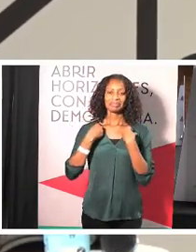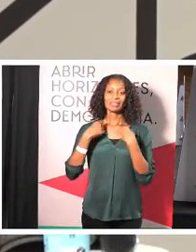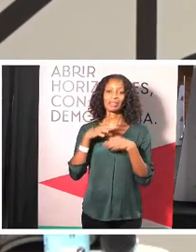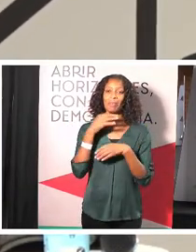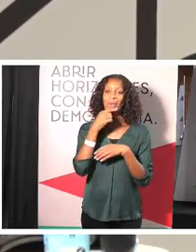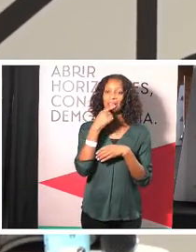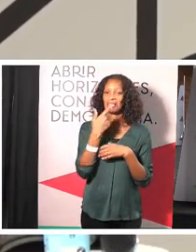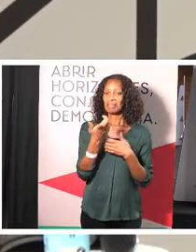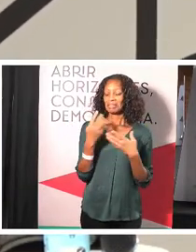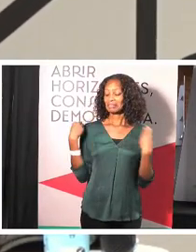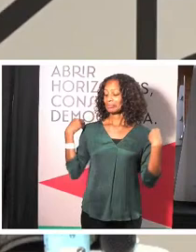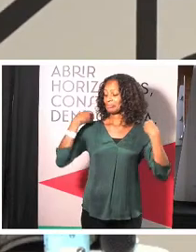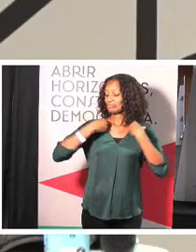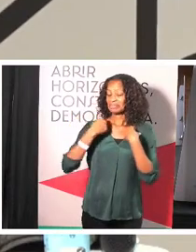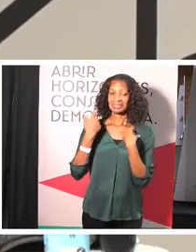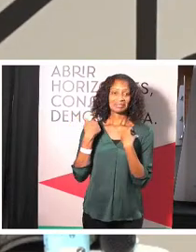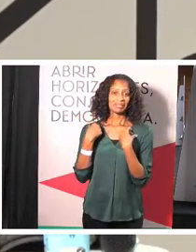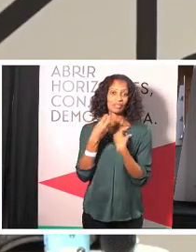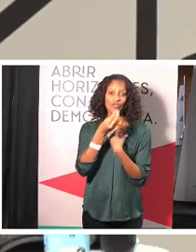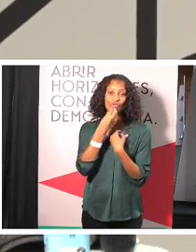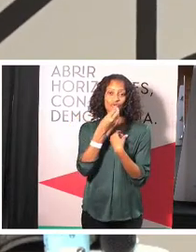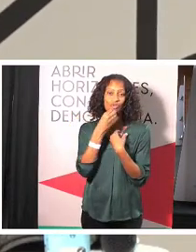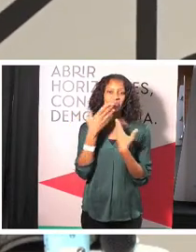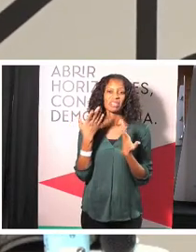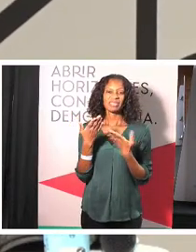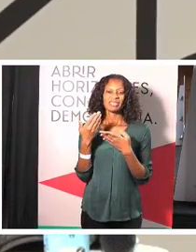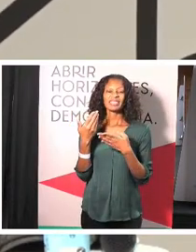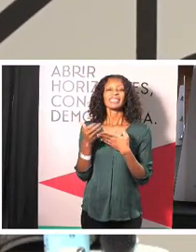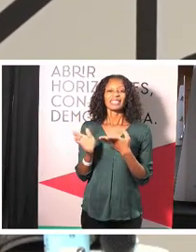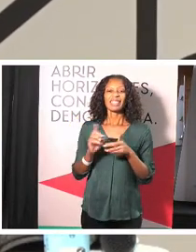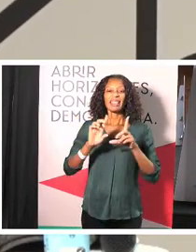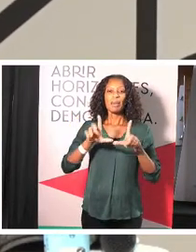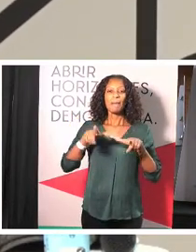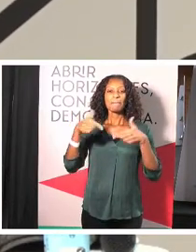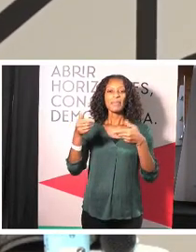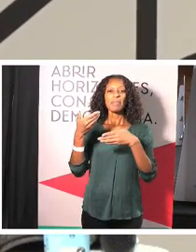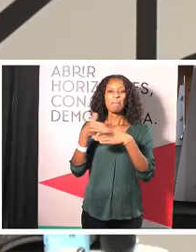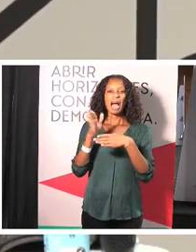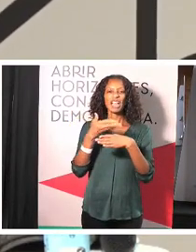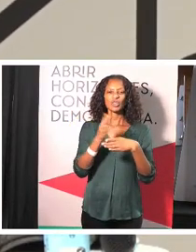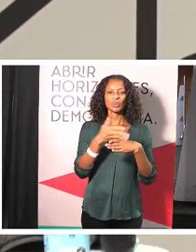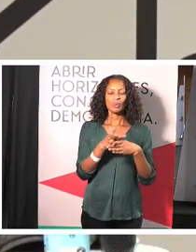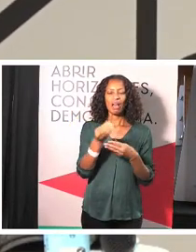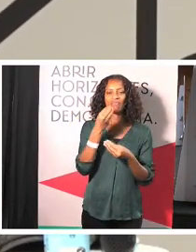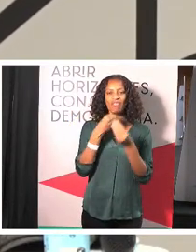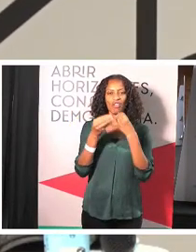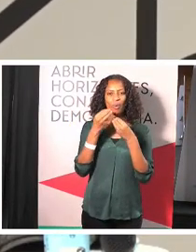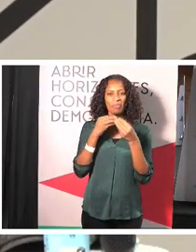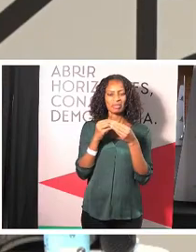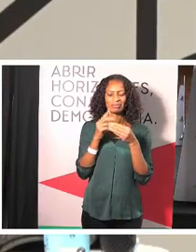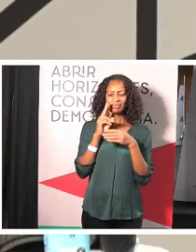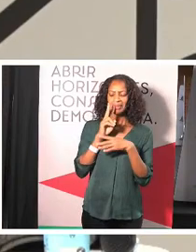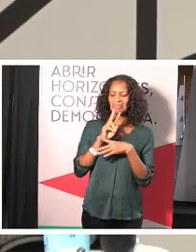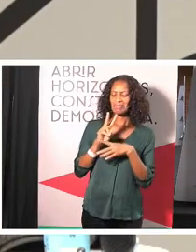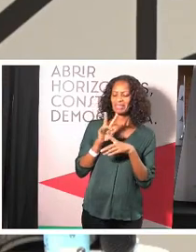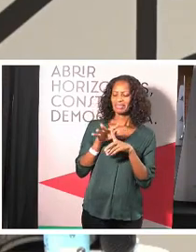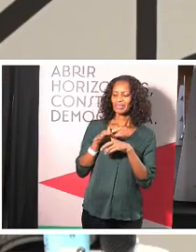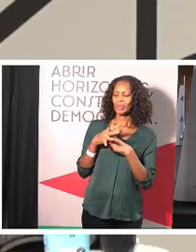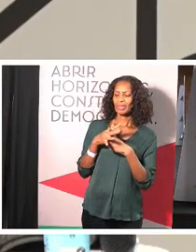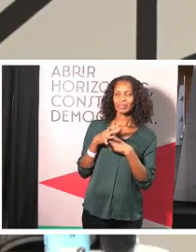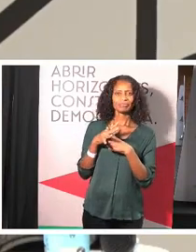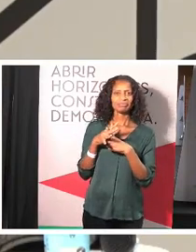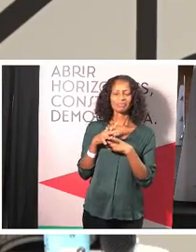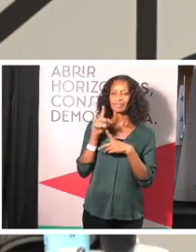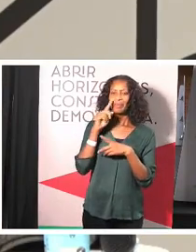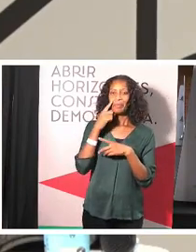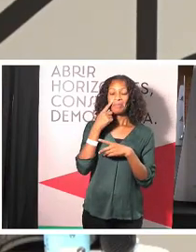y estaban alimentándose de basura en la calle, en unas condiciones que Bueno, yo cuando veo personas